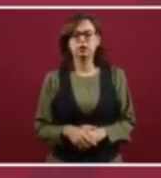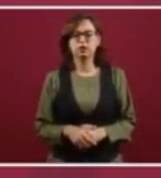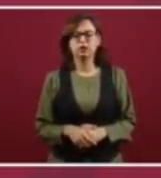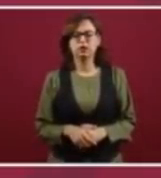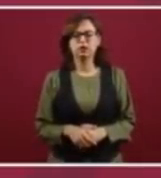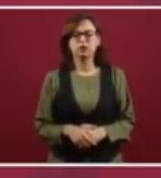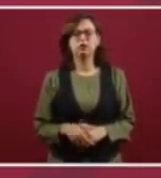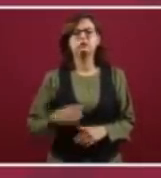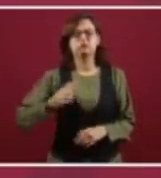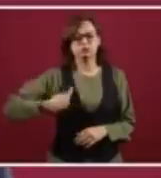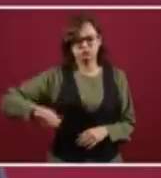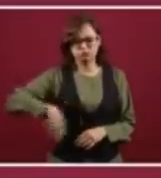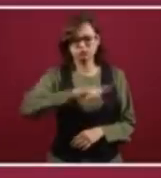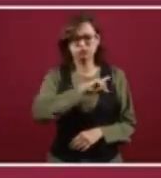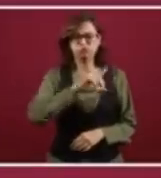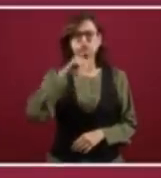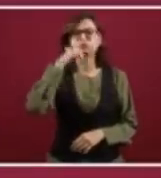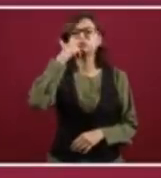queremos